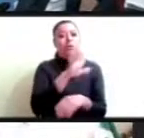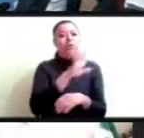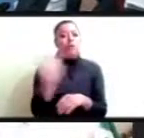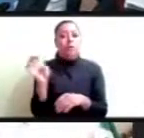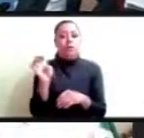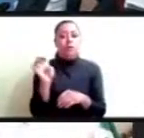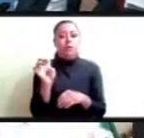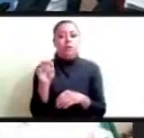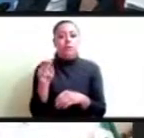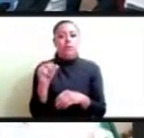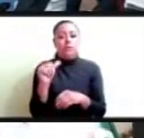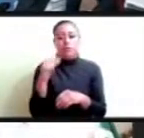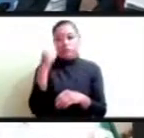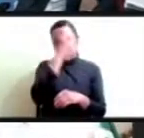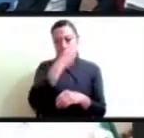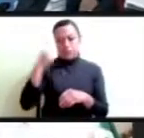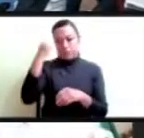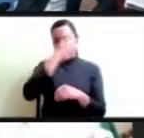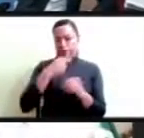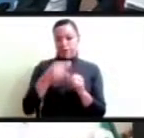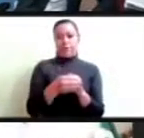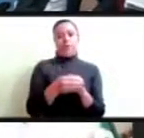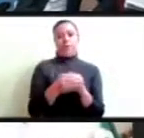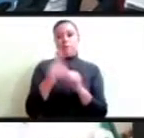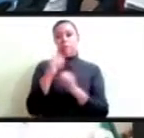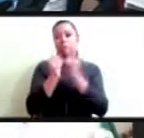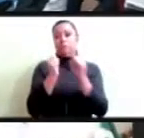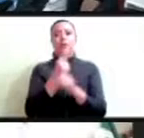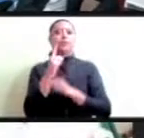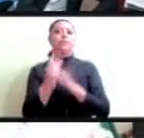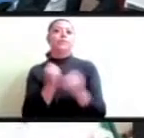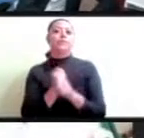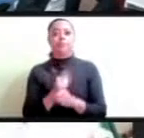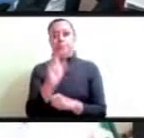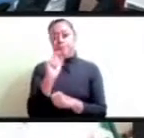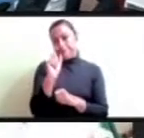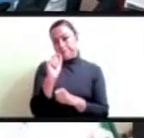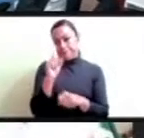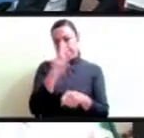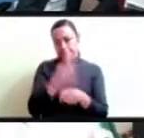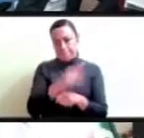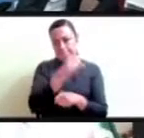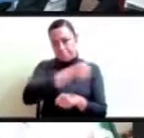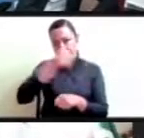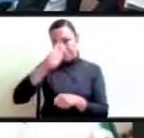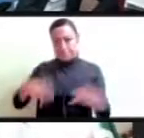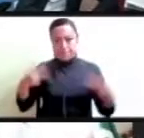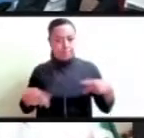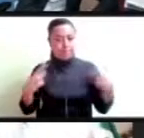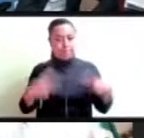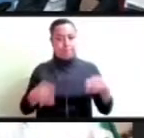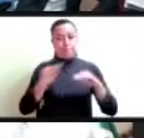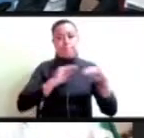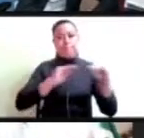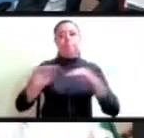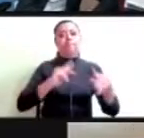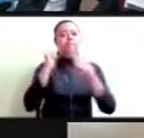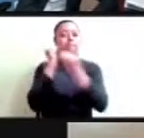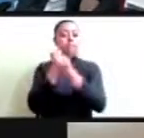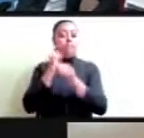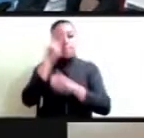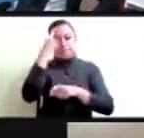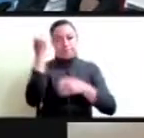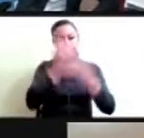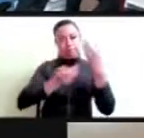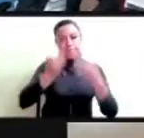480 horas al año, 20 días por cada persona que se mueve en transporte público y